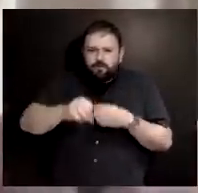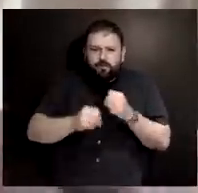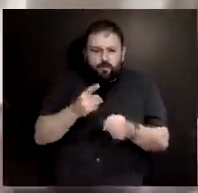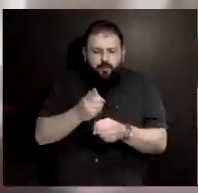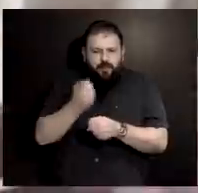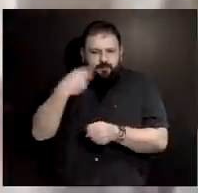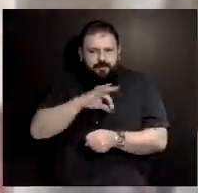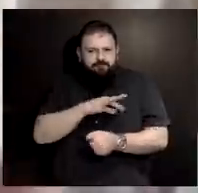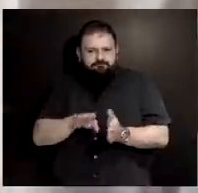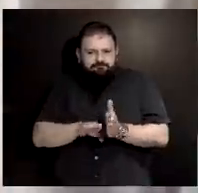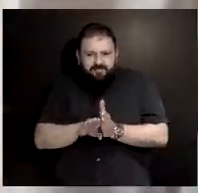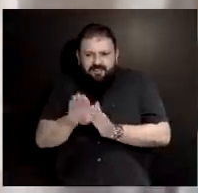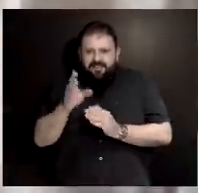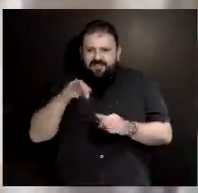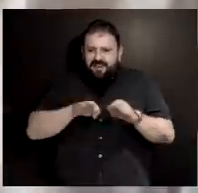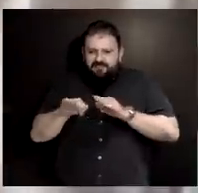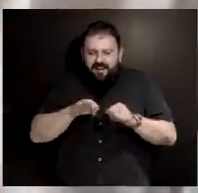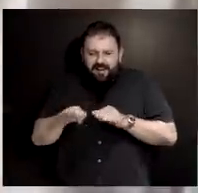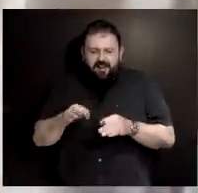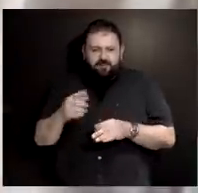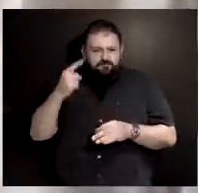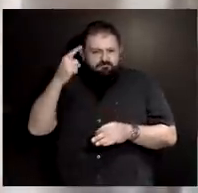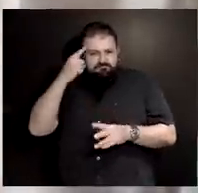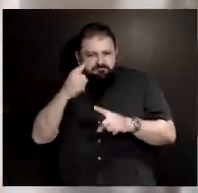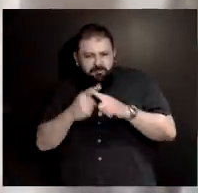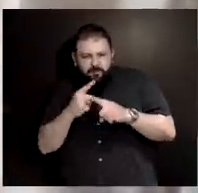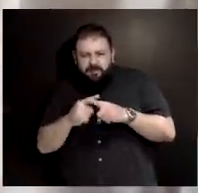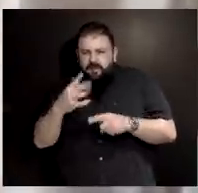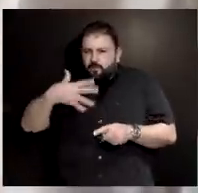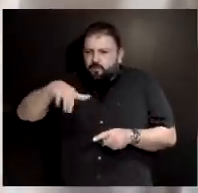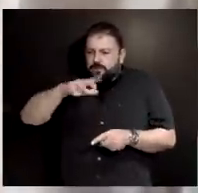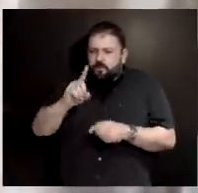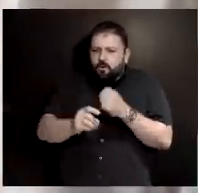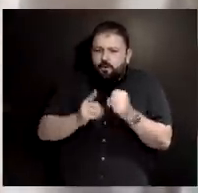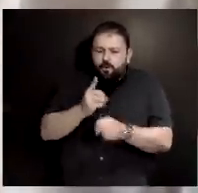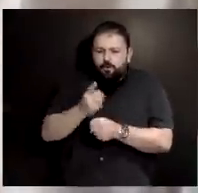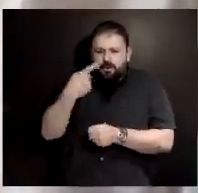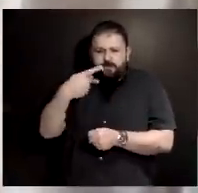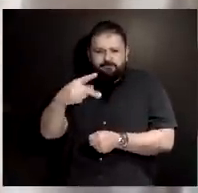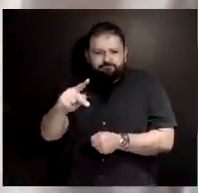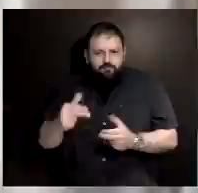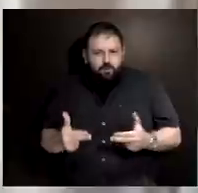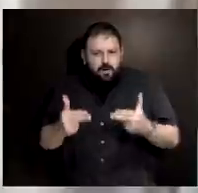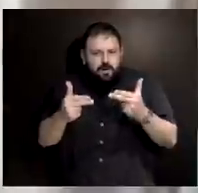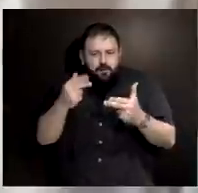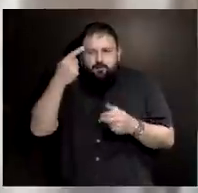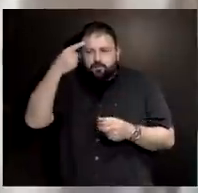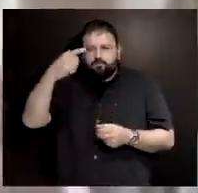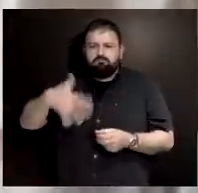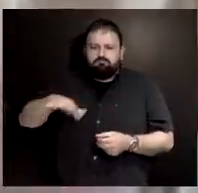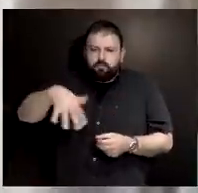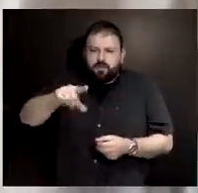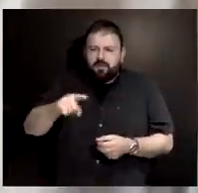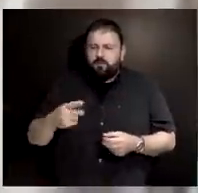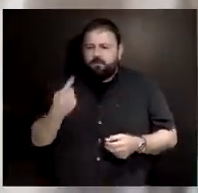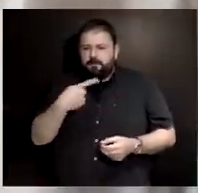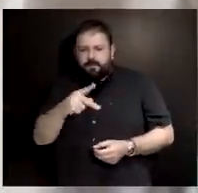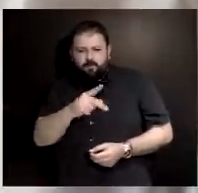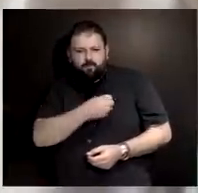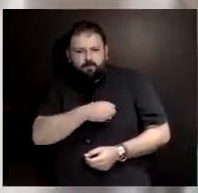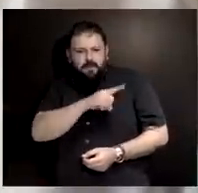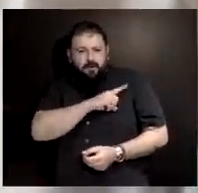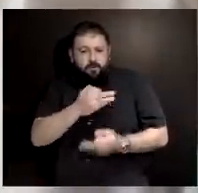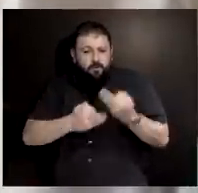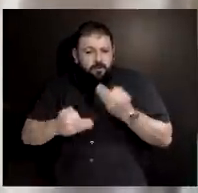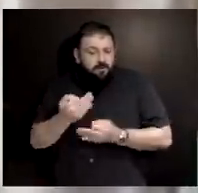para arrancar con toda la actitud, buscando una oportunidad de negocio, una oportunidad de salud. Mucha gente se replantea sus objetivos